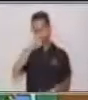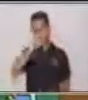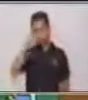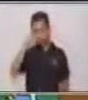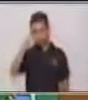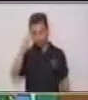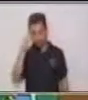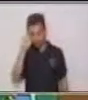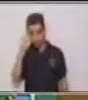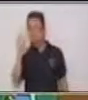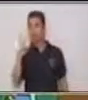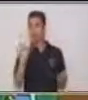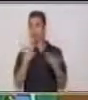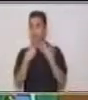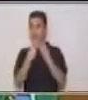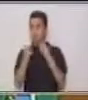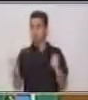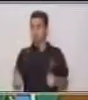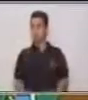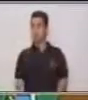resolverlo.